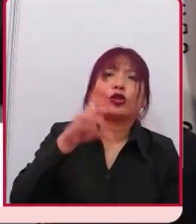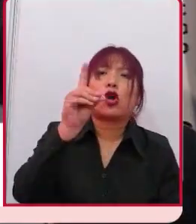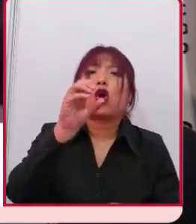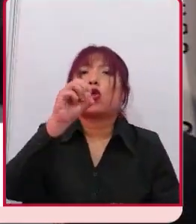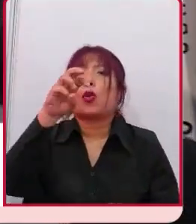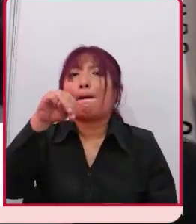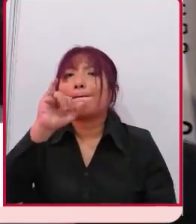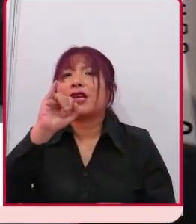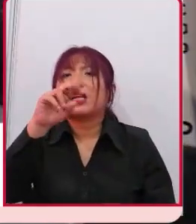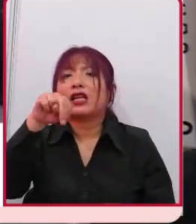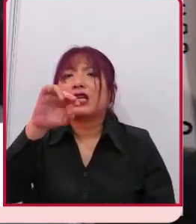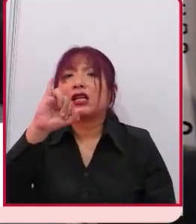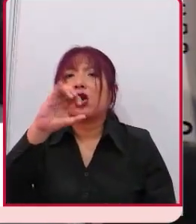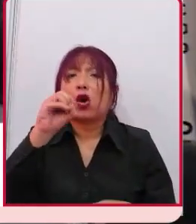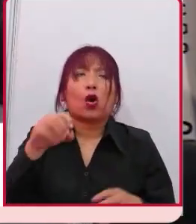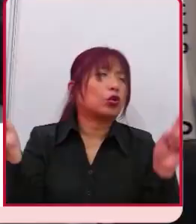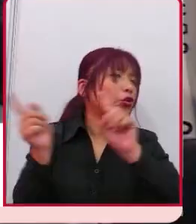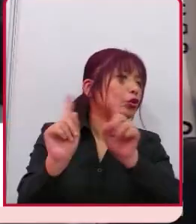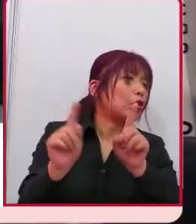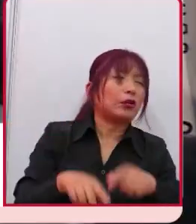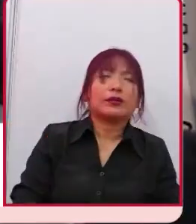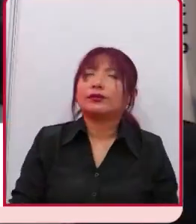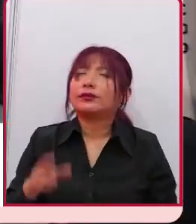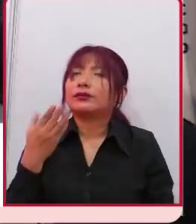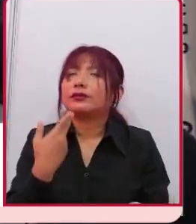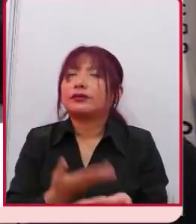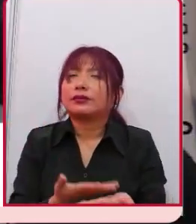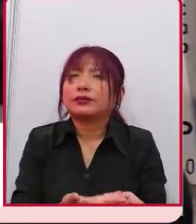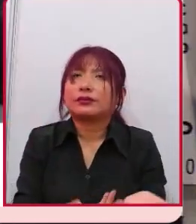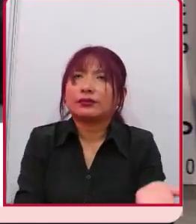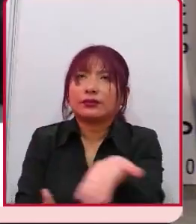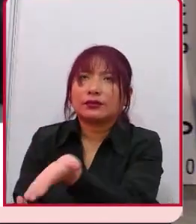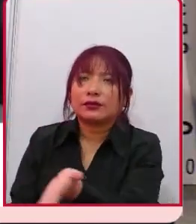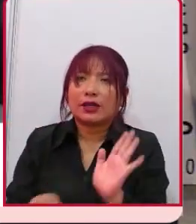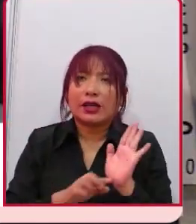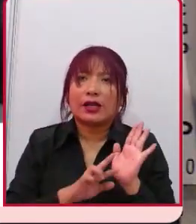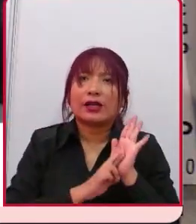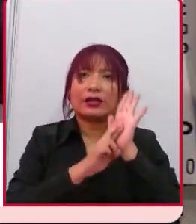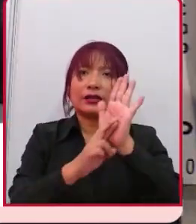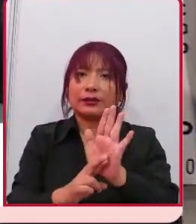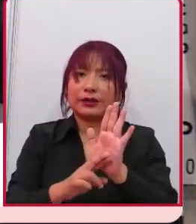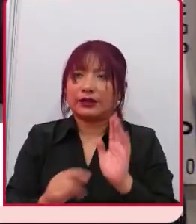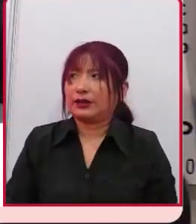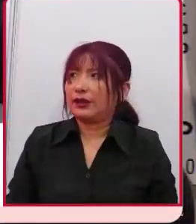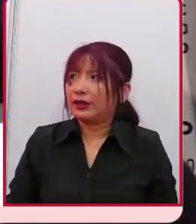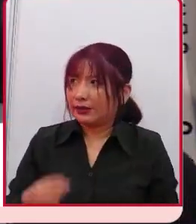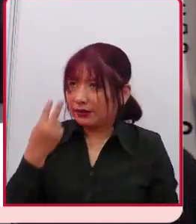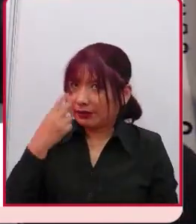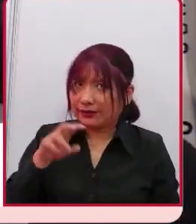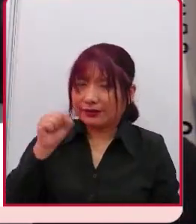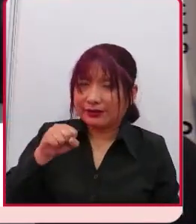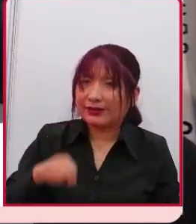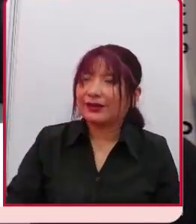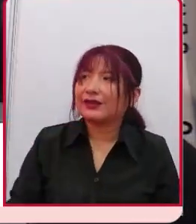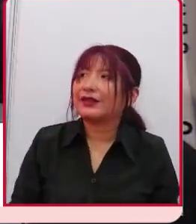yo dije que son muestras representativas. Pero entonces me estoy saliendo de lo que me han dicho, ojalá no haya ningún jefe por acá.